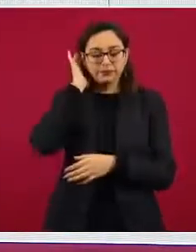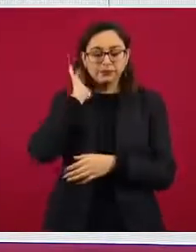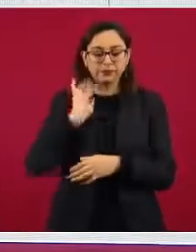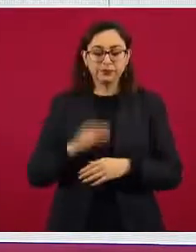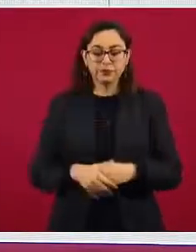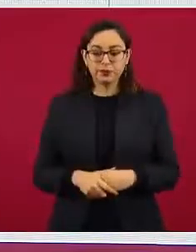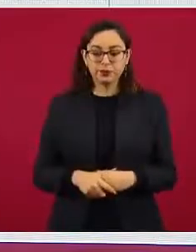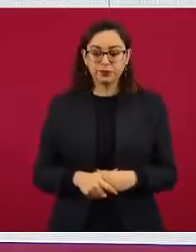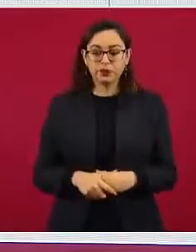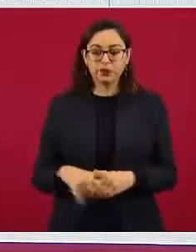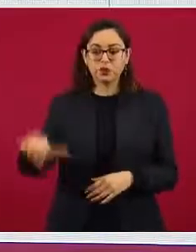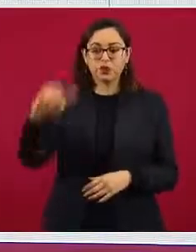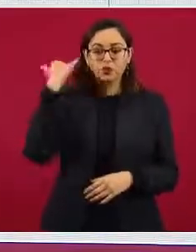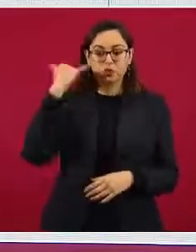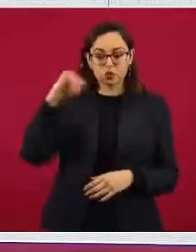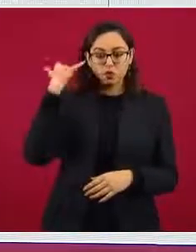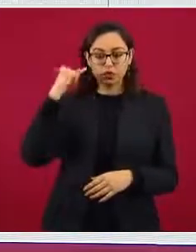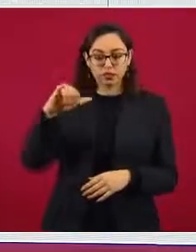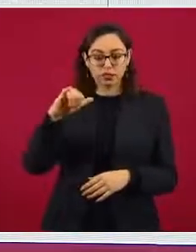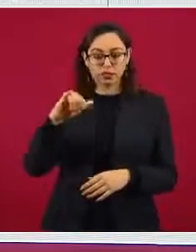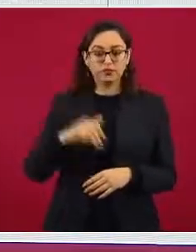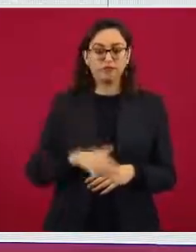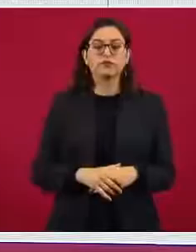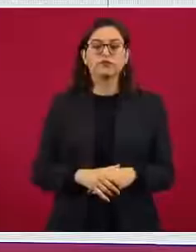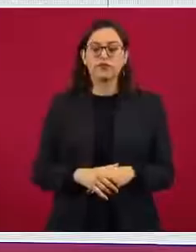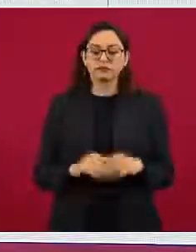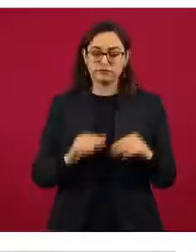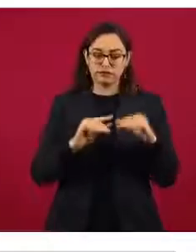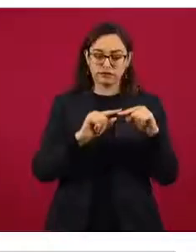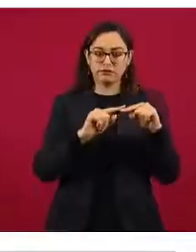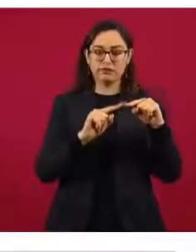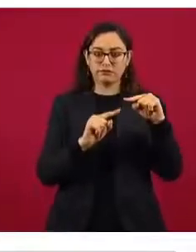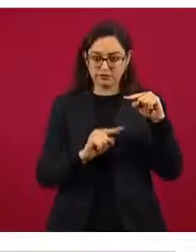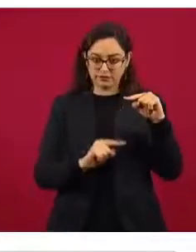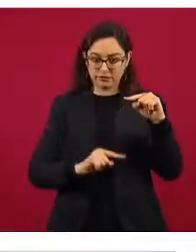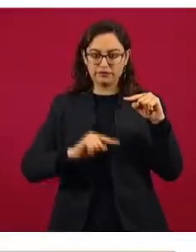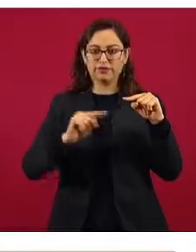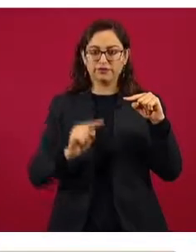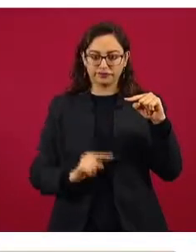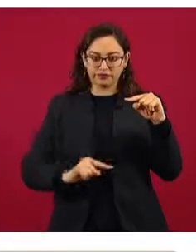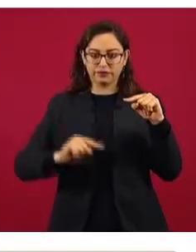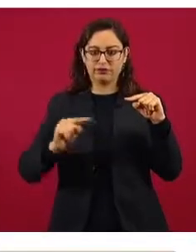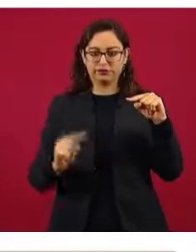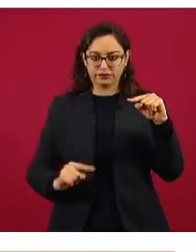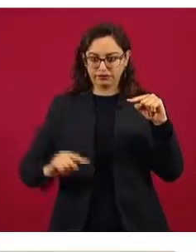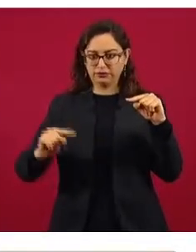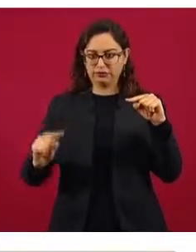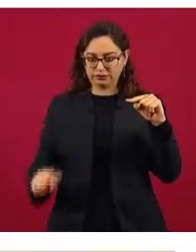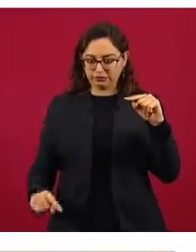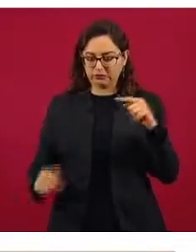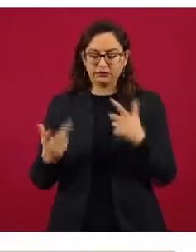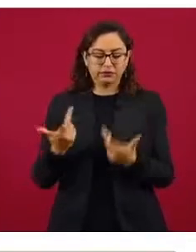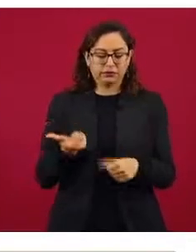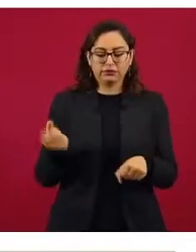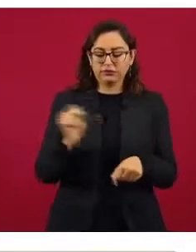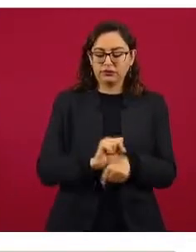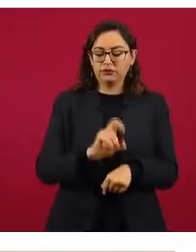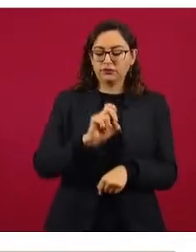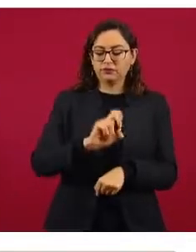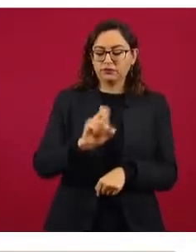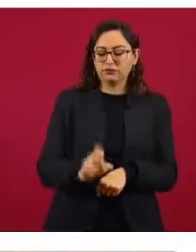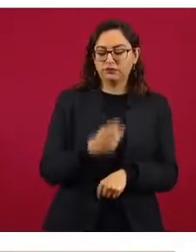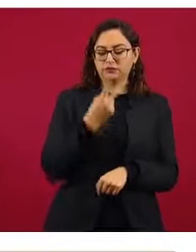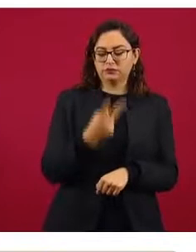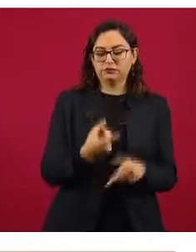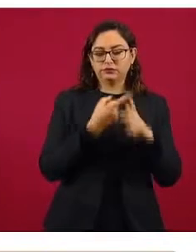para terminar, Yucatán, una tendencia general de reducción con importantes variaciones, pero en general desde la semana 32